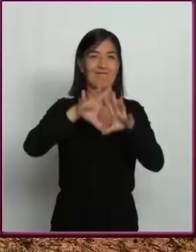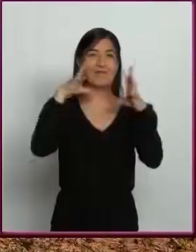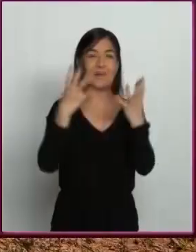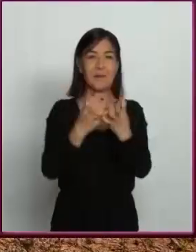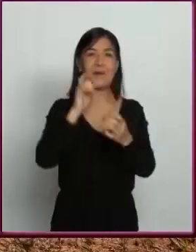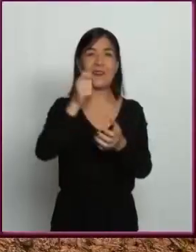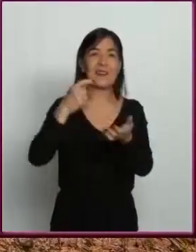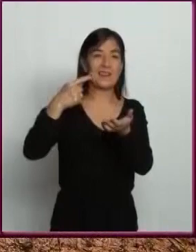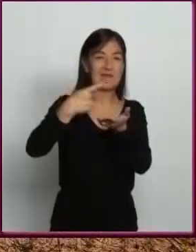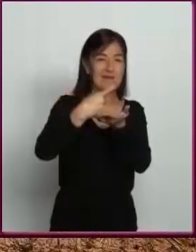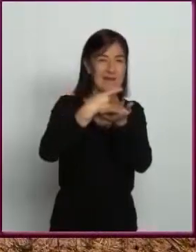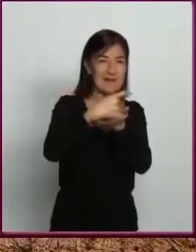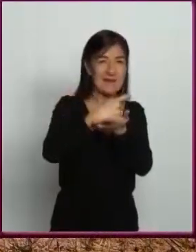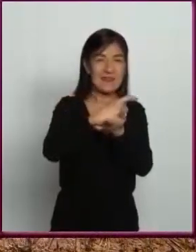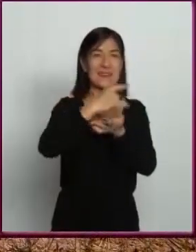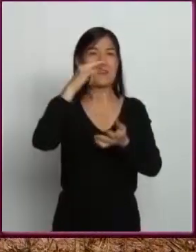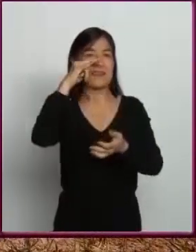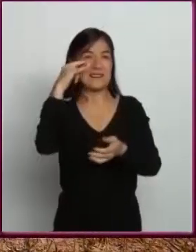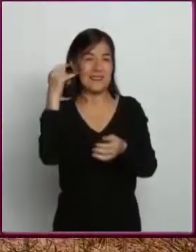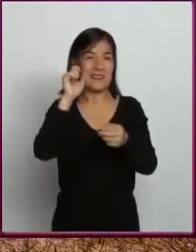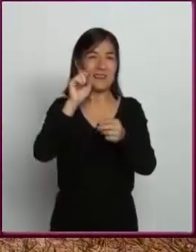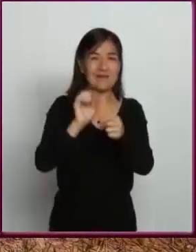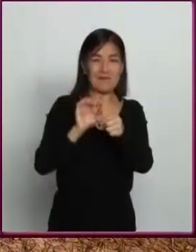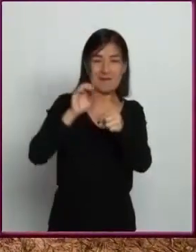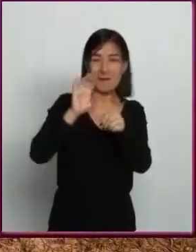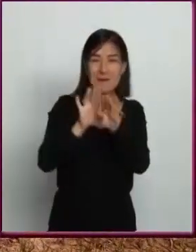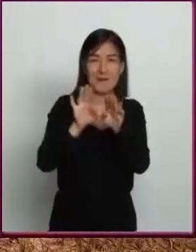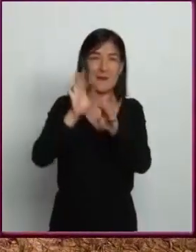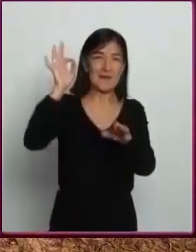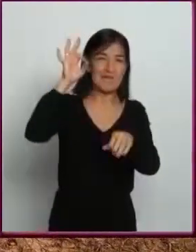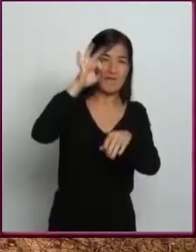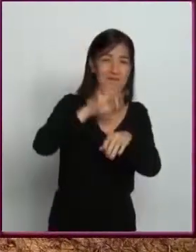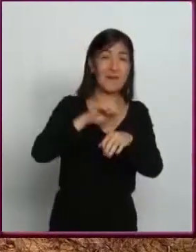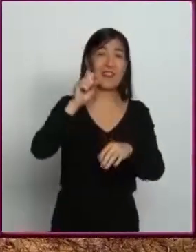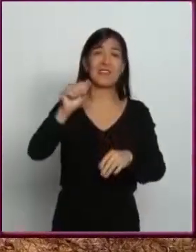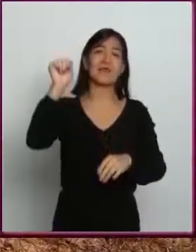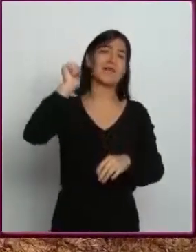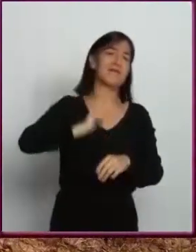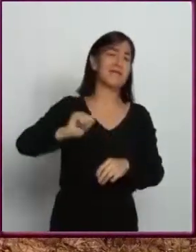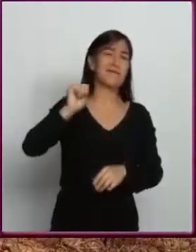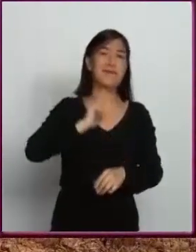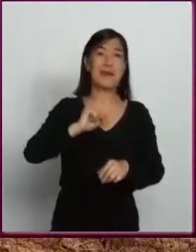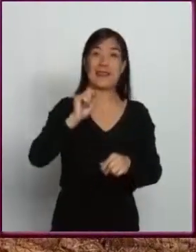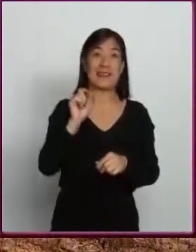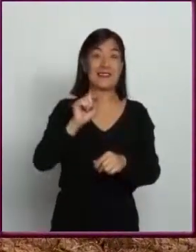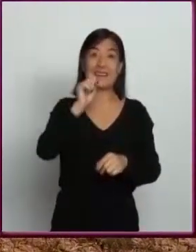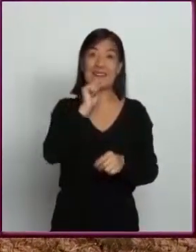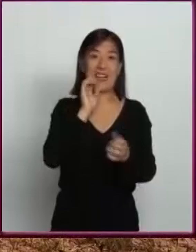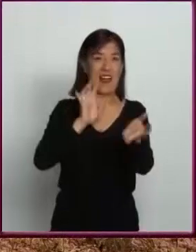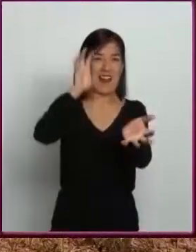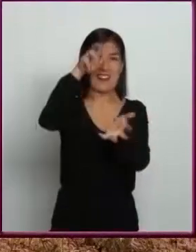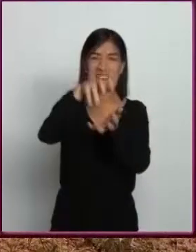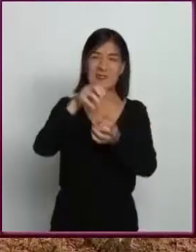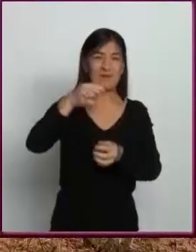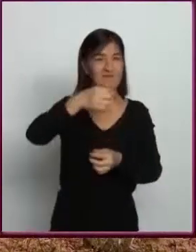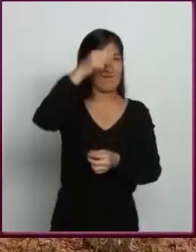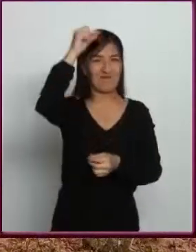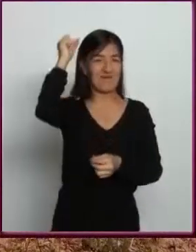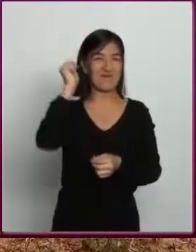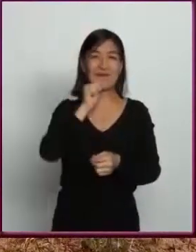insectos. No es ninguna casualidad, porque aparecieron en la Tierra bastante antes que los dinosaurios, más o menos